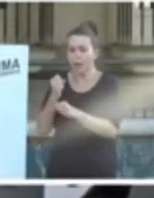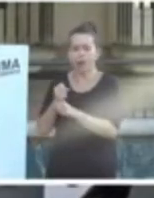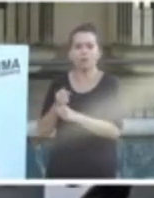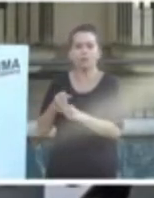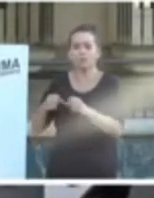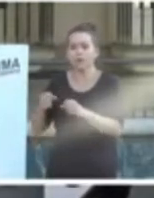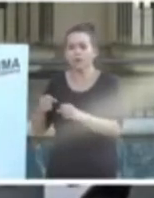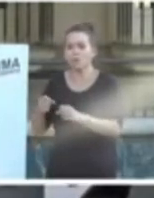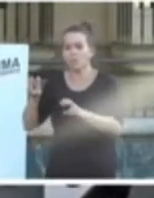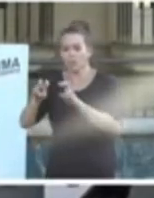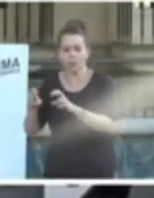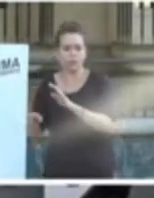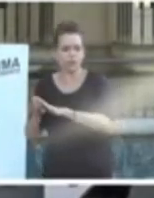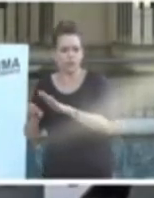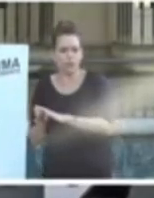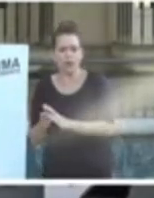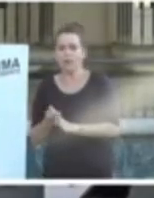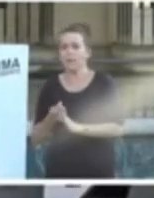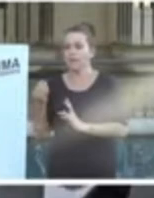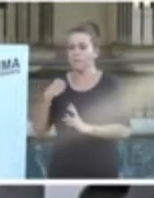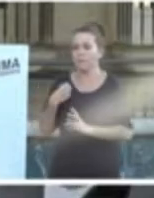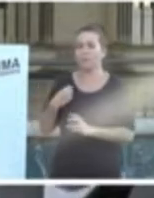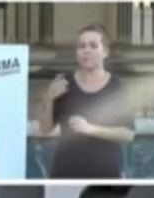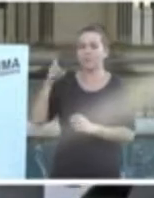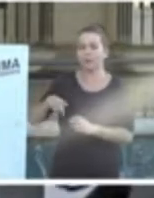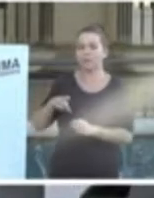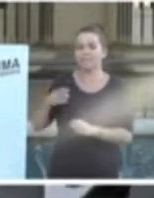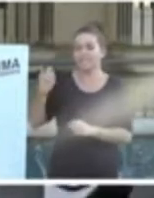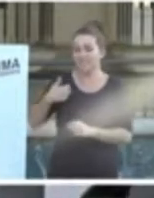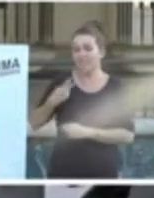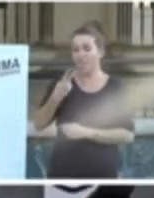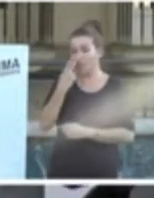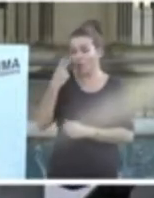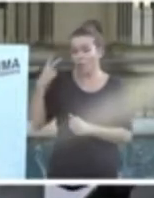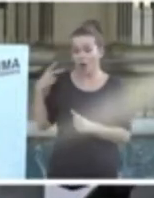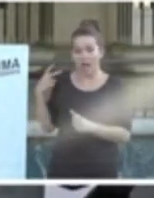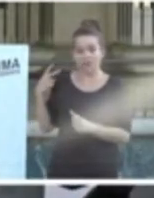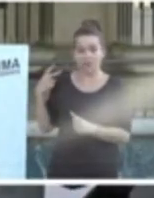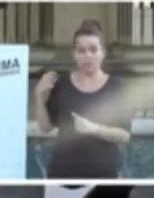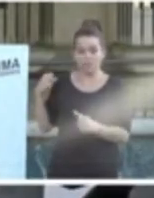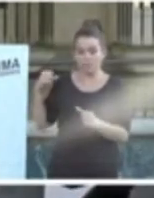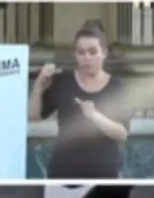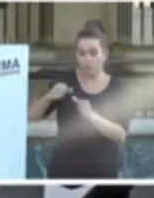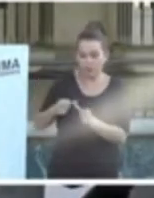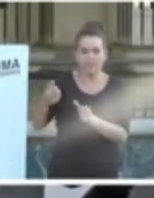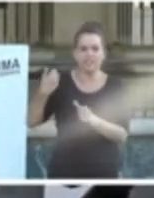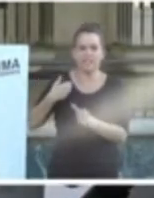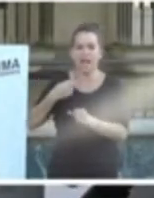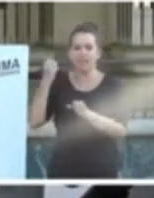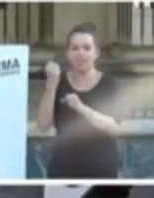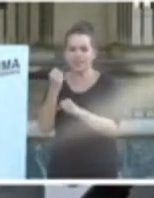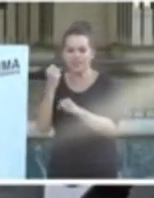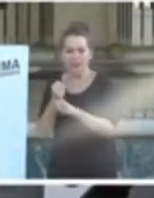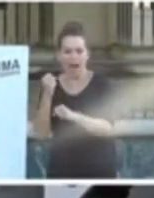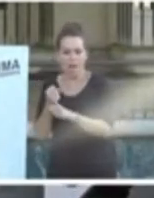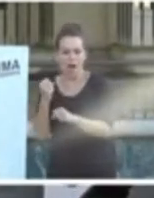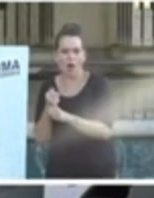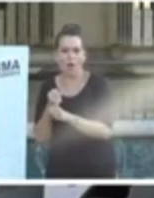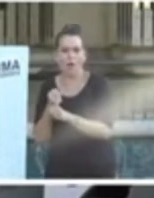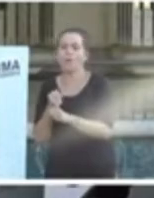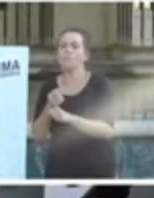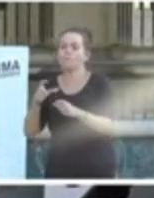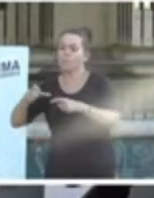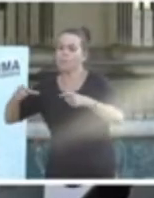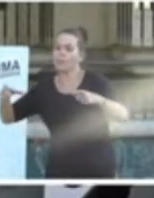volver a recuperar y mejorar las cifras de empleo que había antes de la pandemia hoy españa tiene